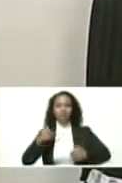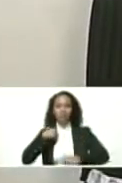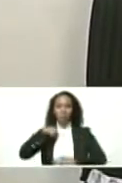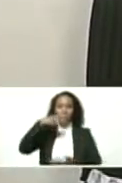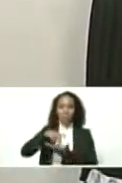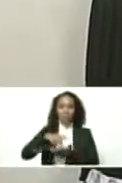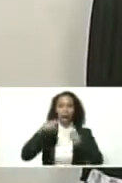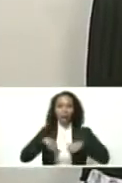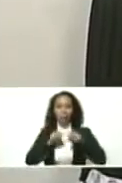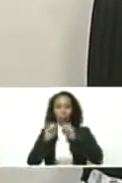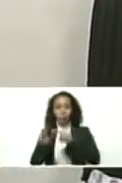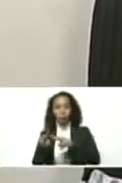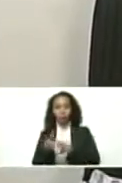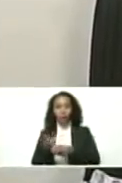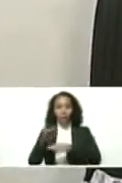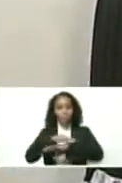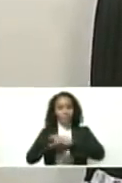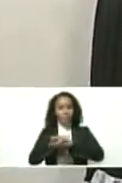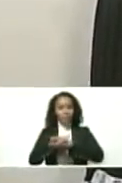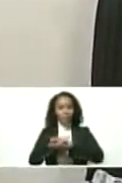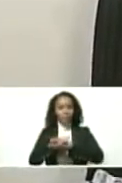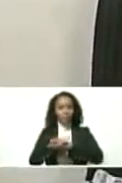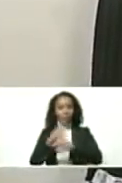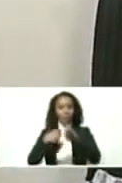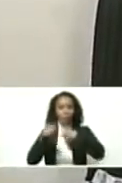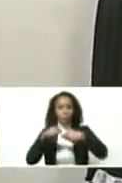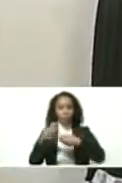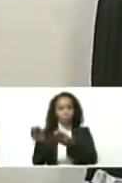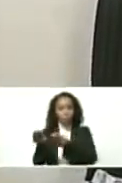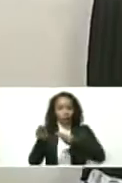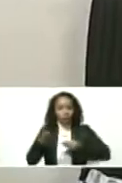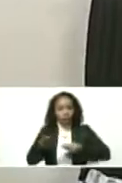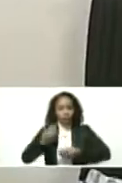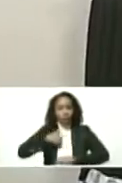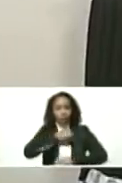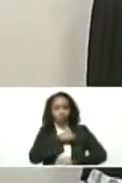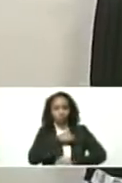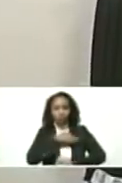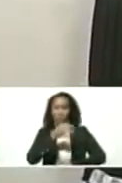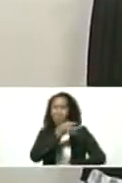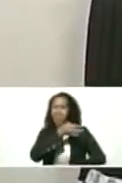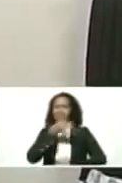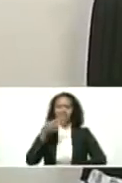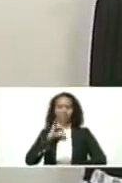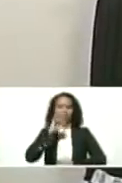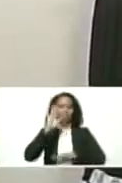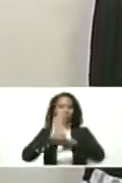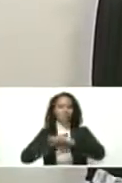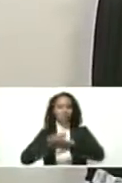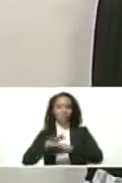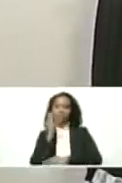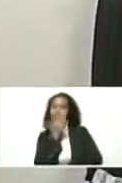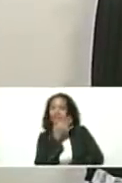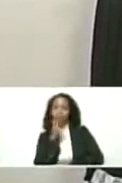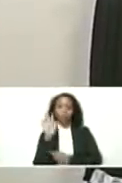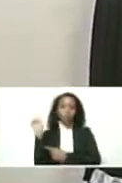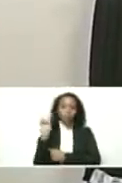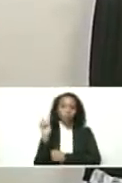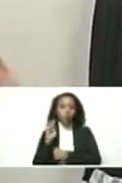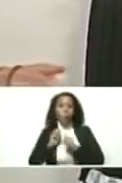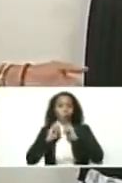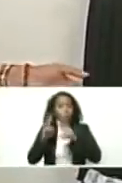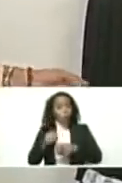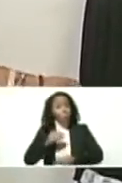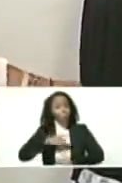la oportunidad que la ministra de Comercio nos ha brindado y la excelente noticia de Vitrina Venezuela, la oportunidad de